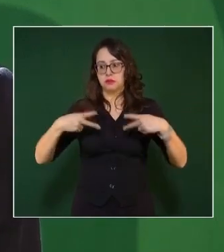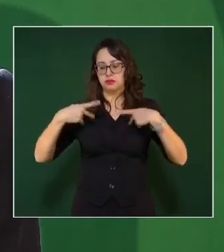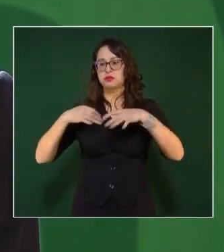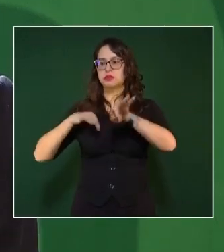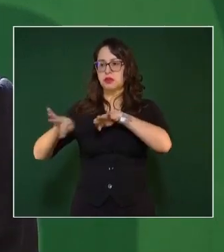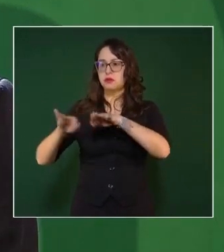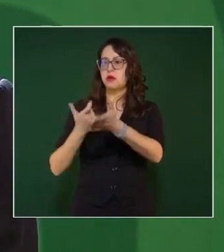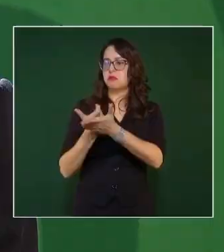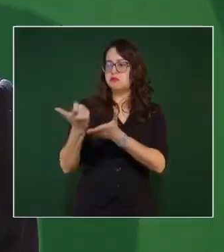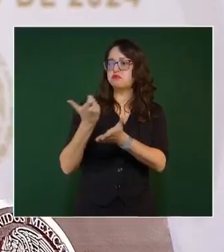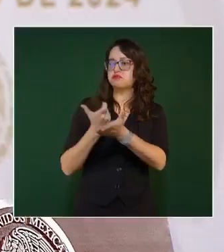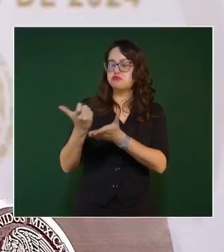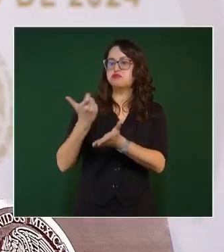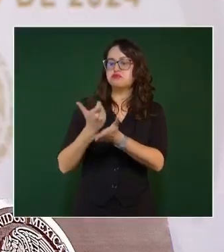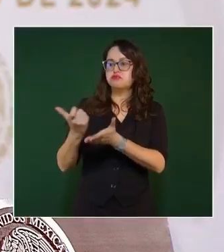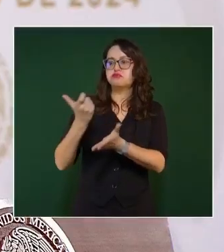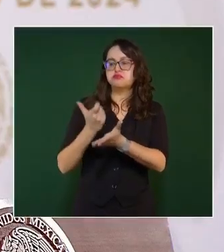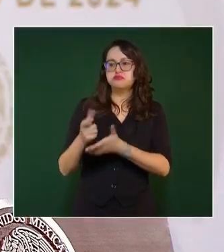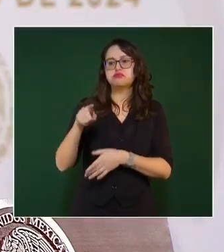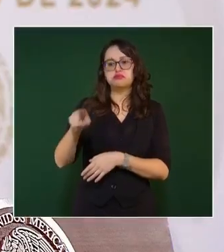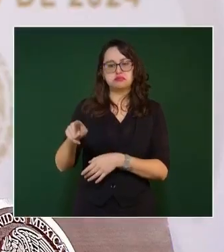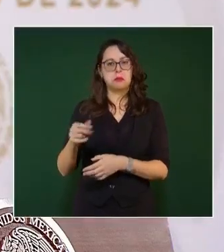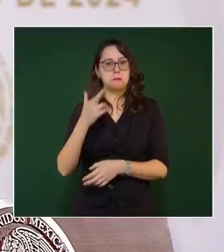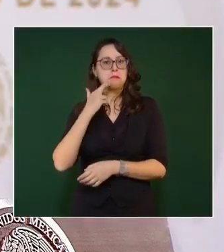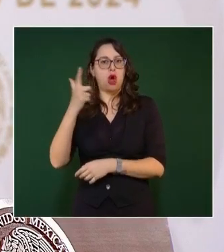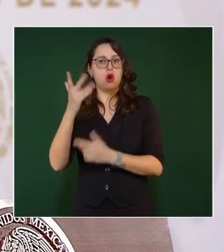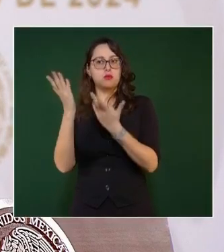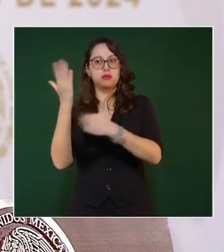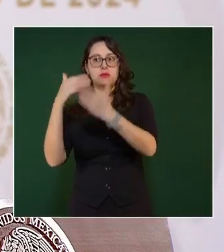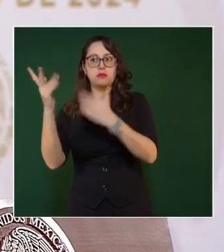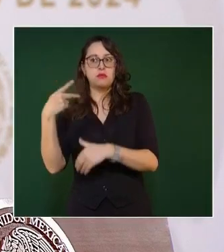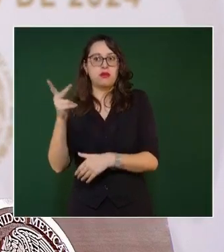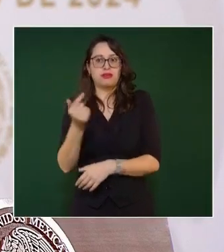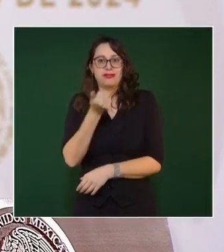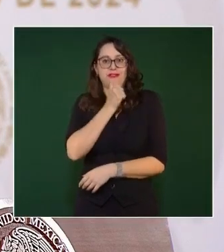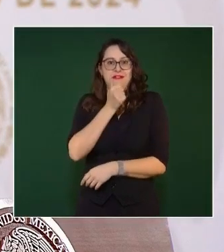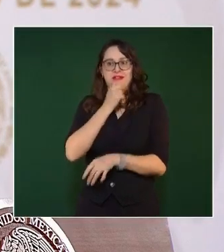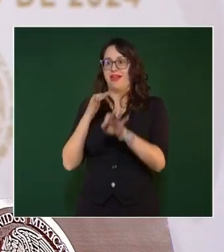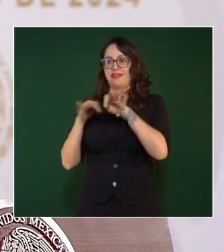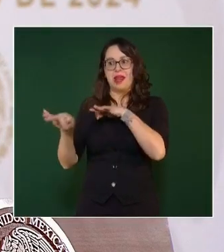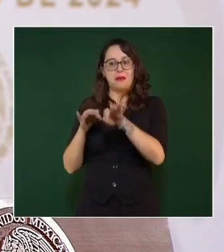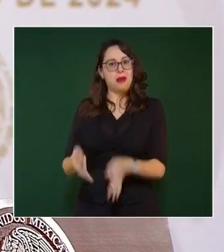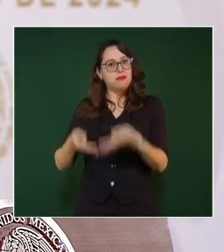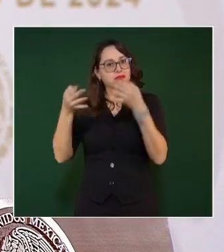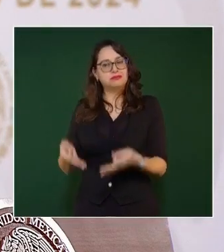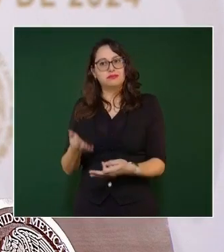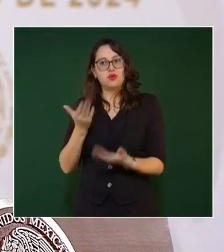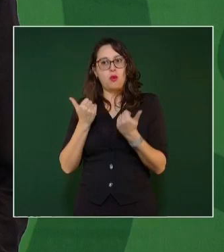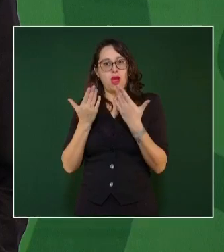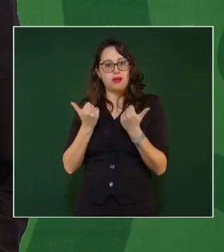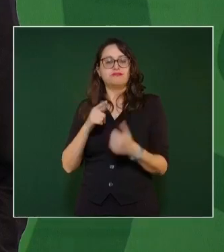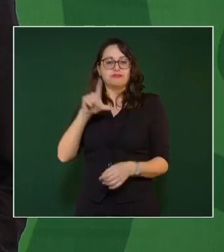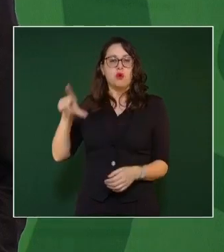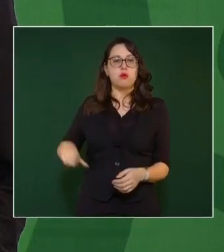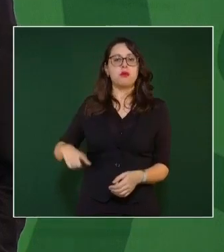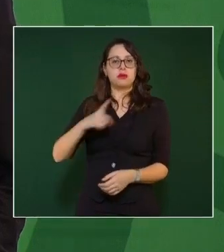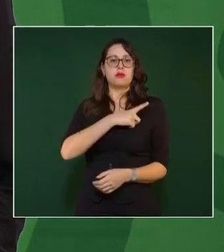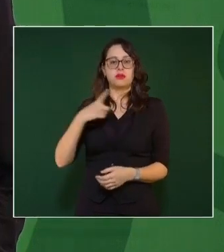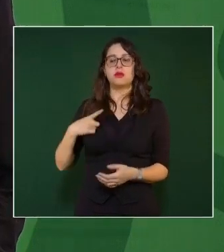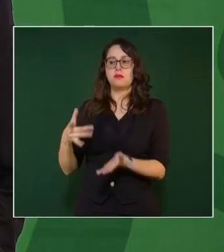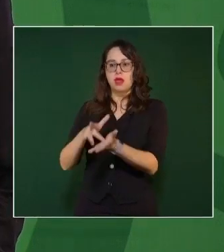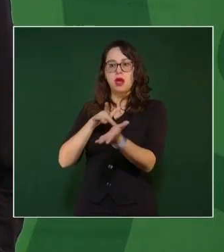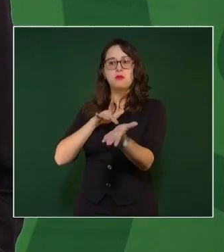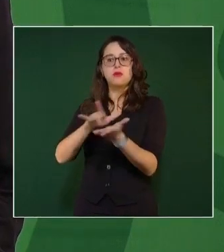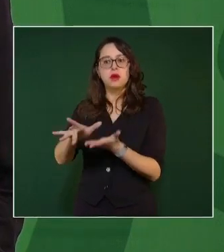necesita que le echemos la mano. Congruente con esto, a mi llegada como gobernador, me propuse complementar los programas